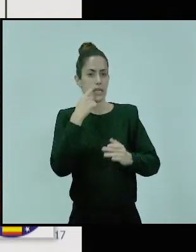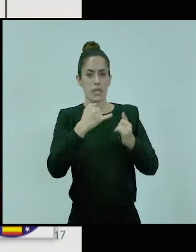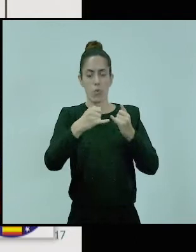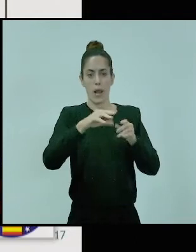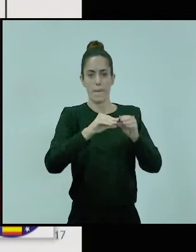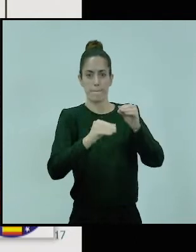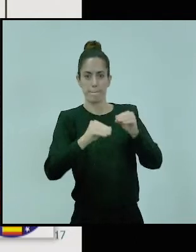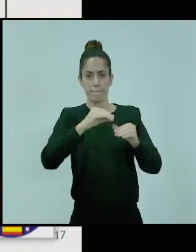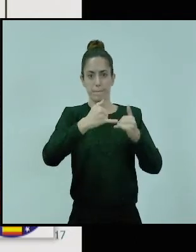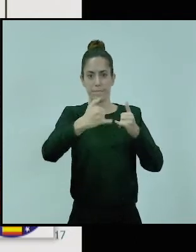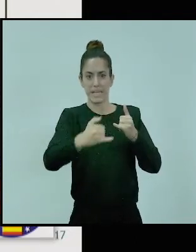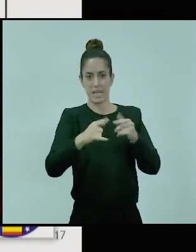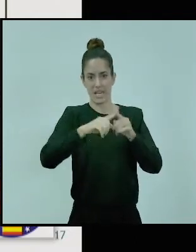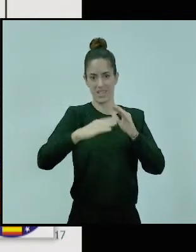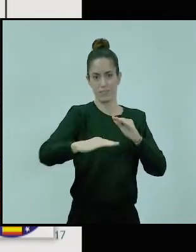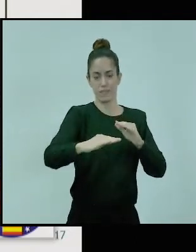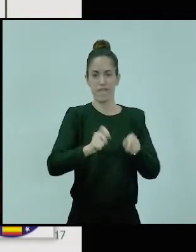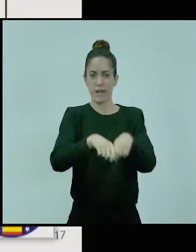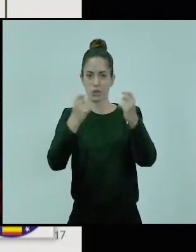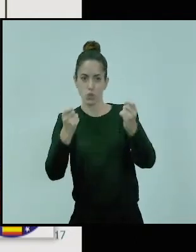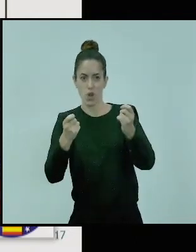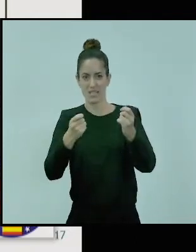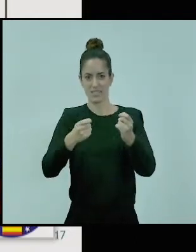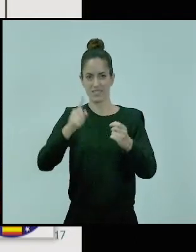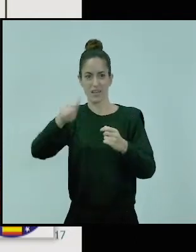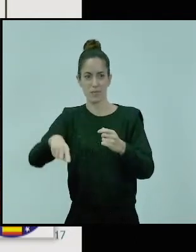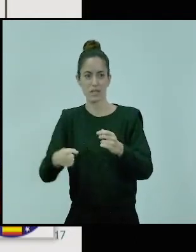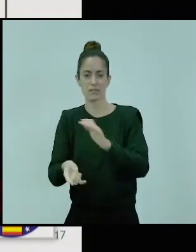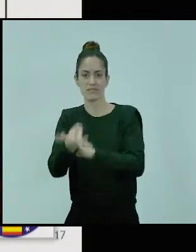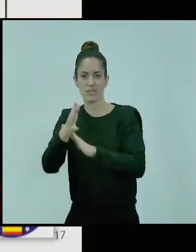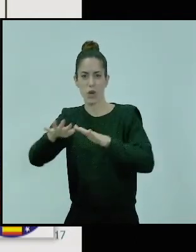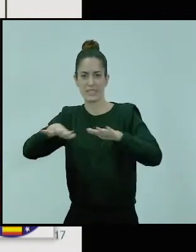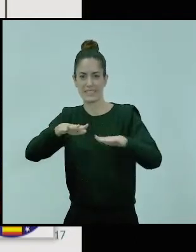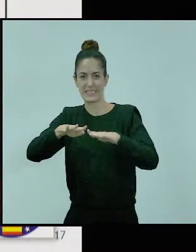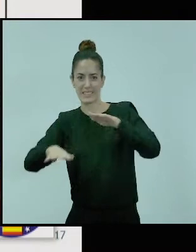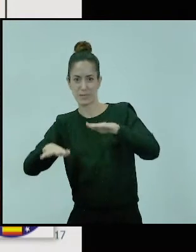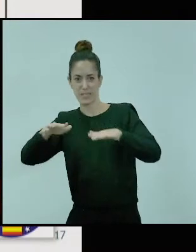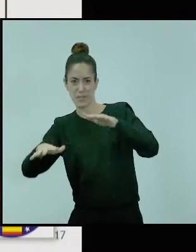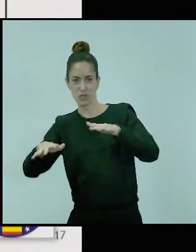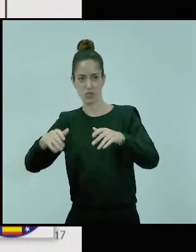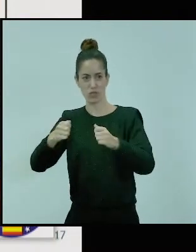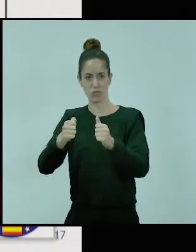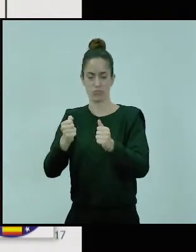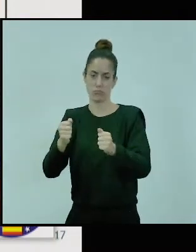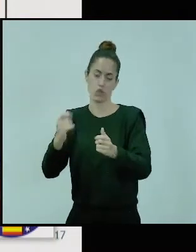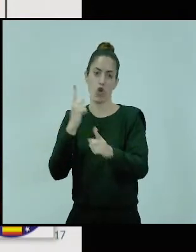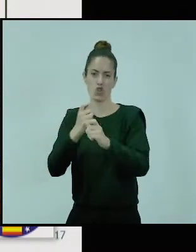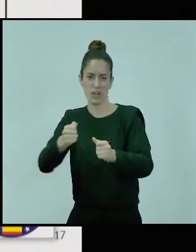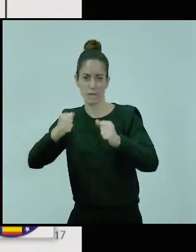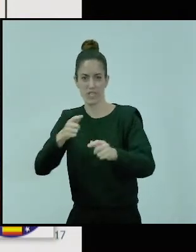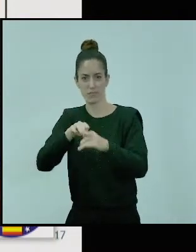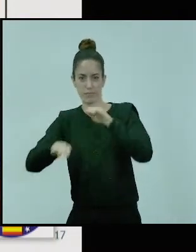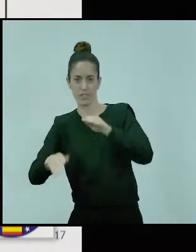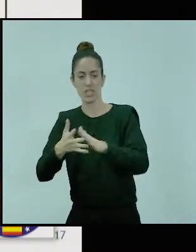pliegues en los pavimentos, fracturas, aparecen también desplazamientos en contrafuertes. Todo esto lo tenemos que orientar